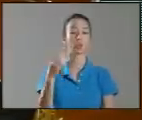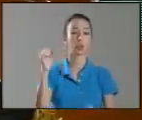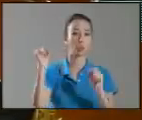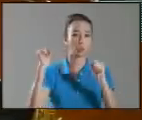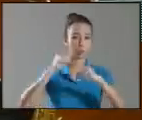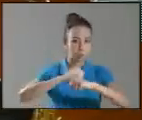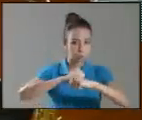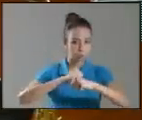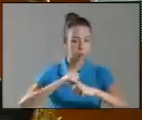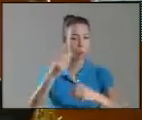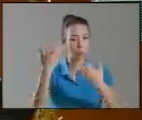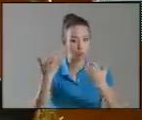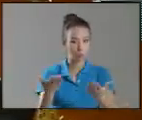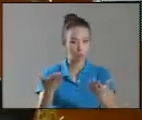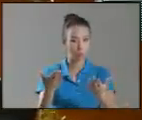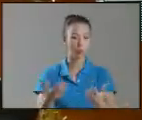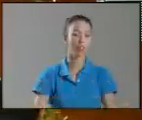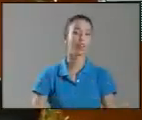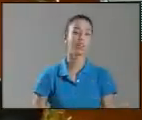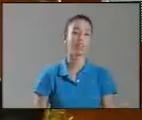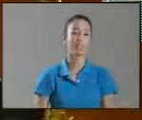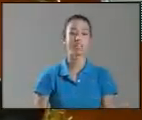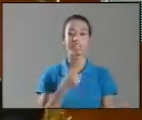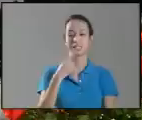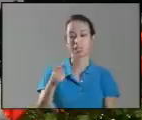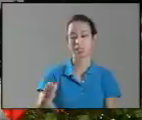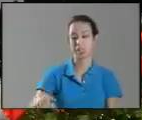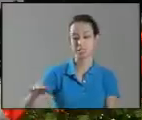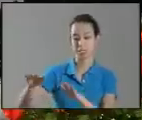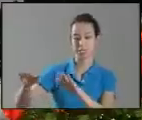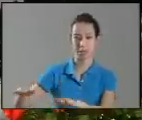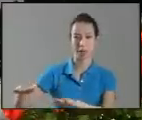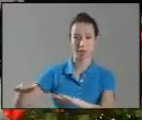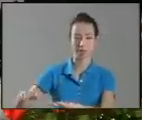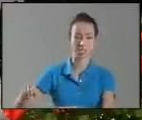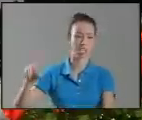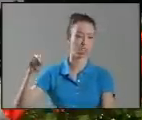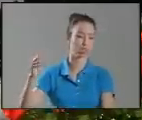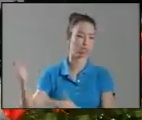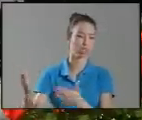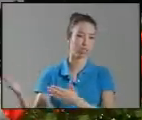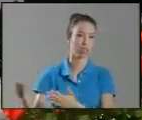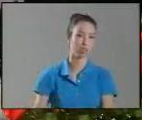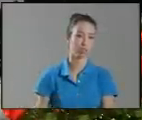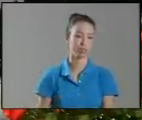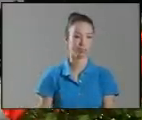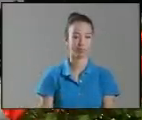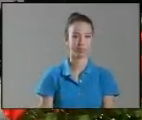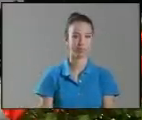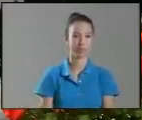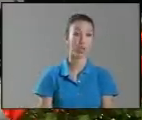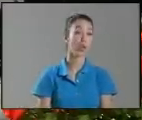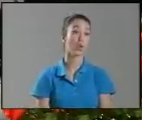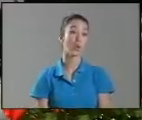Le ponen una mordaza a la balanza. La reprende. Esa balanza no sirve.